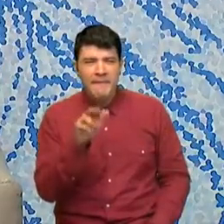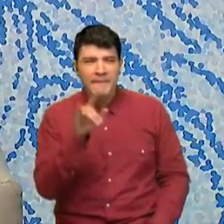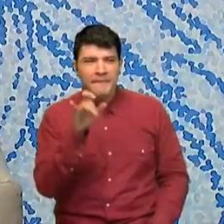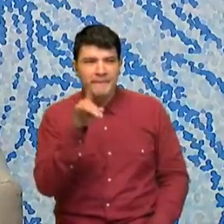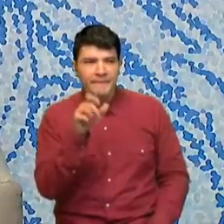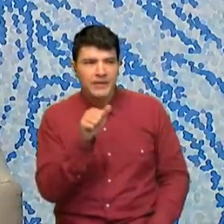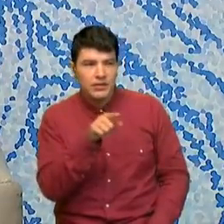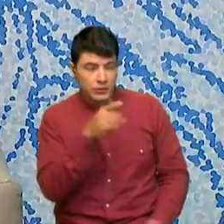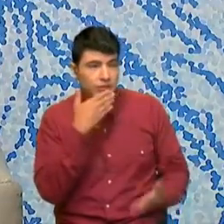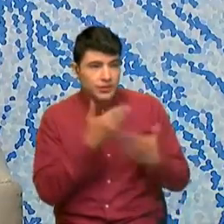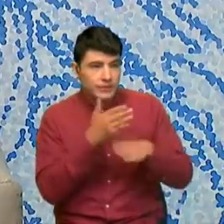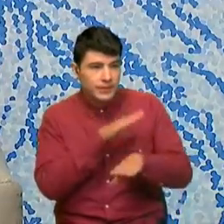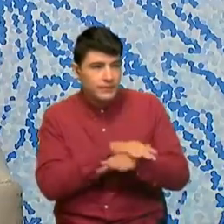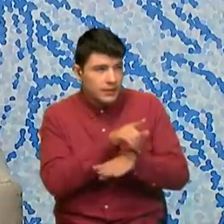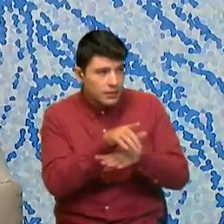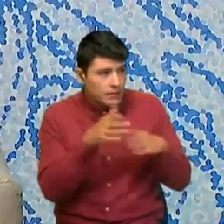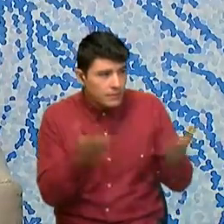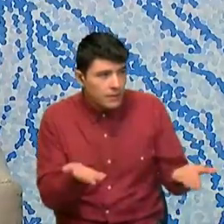Claudia.